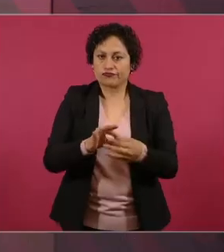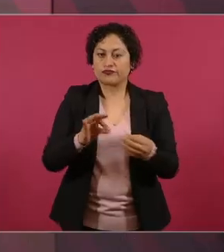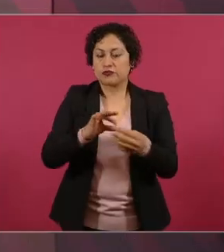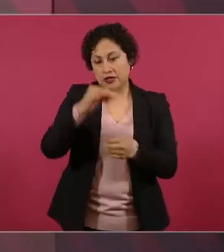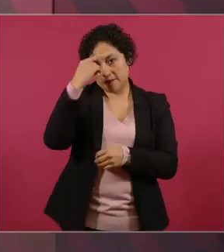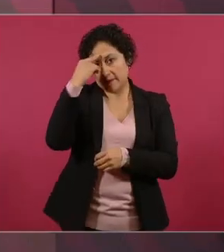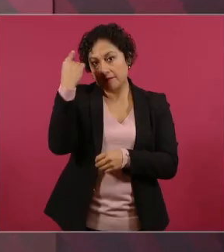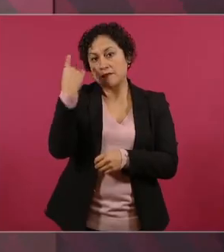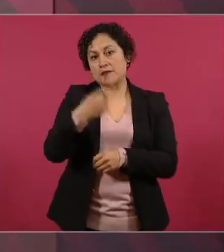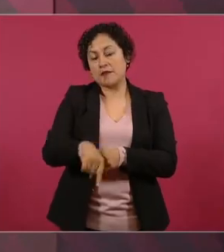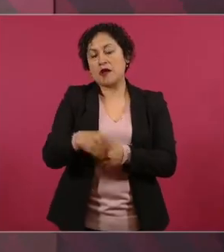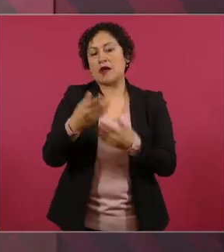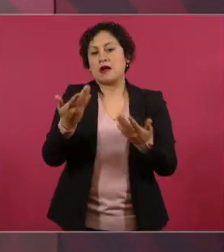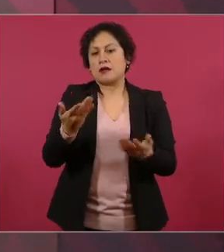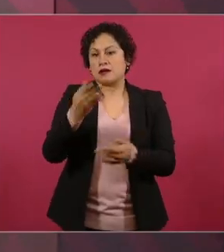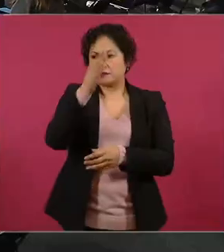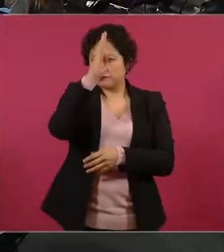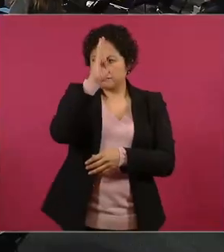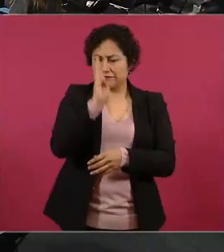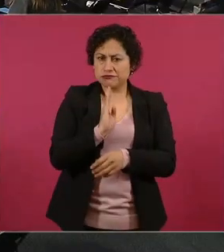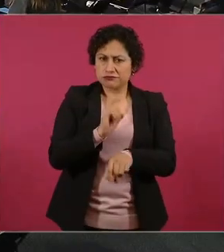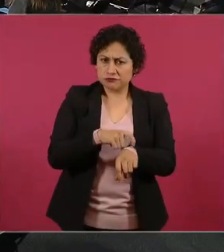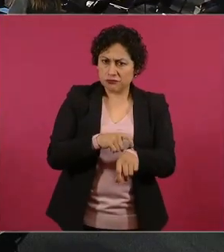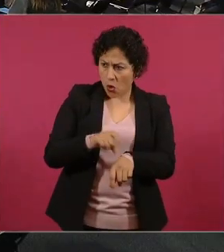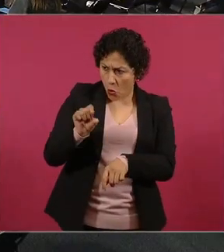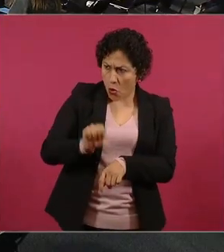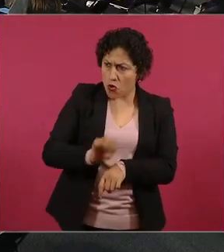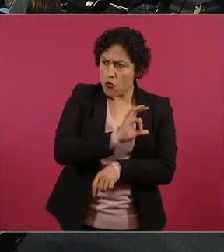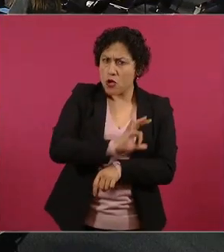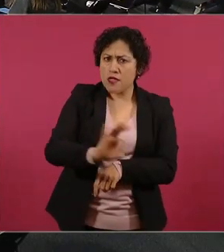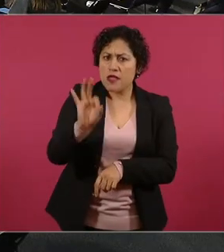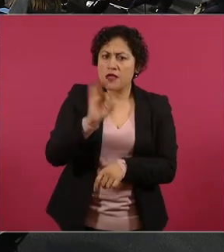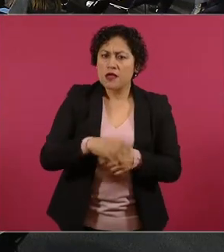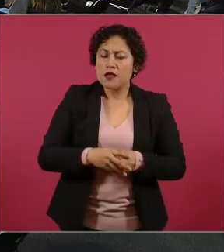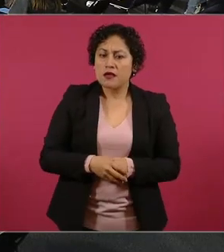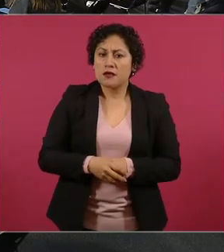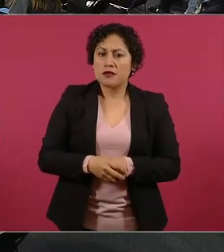Para el mediodía, ¿no podrían? ¿Hoy?